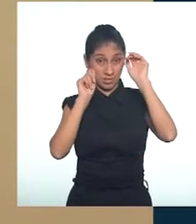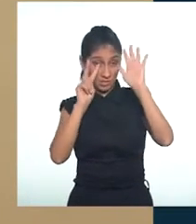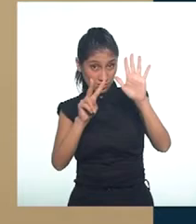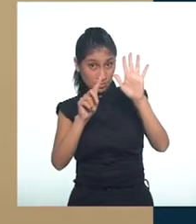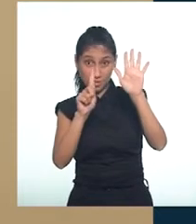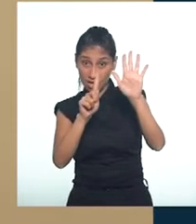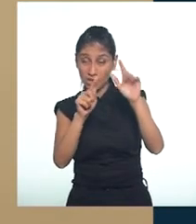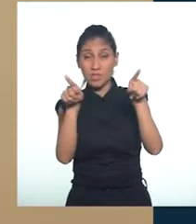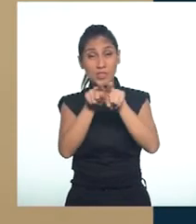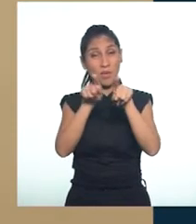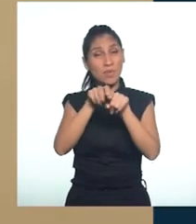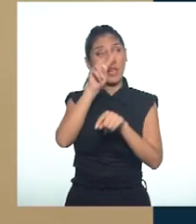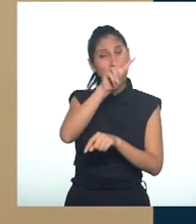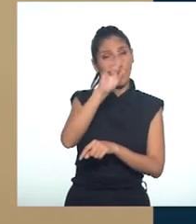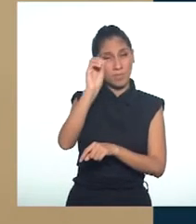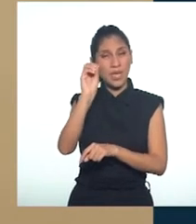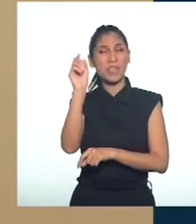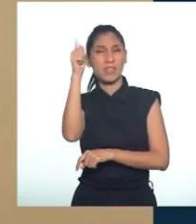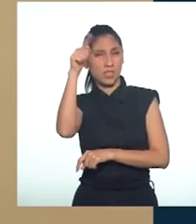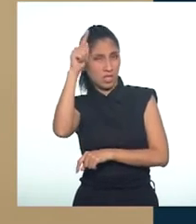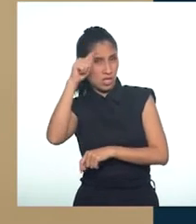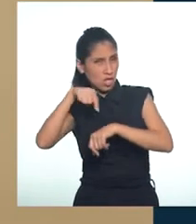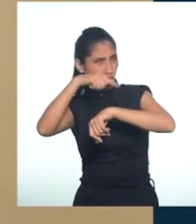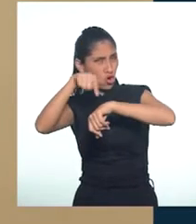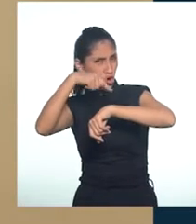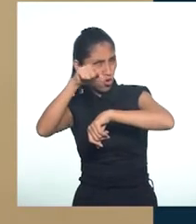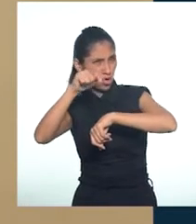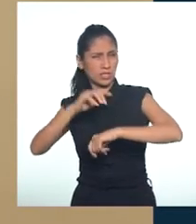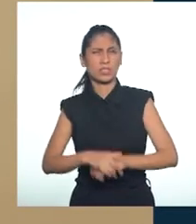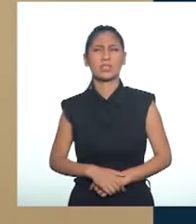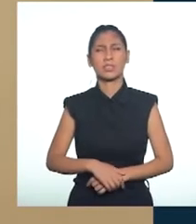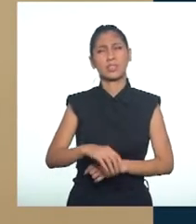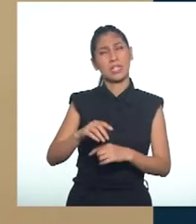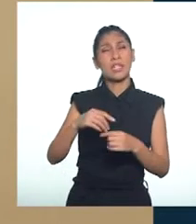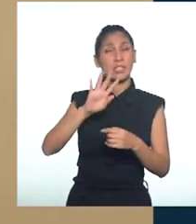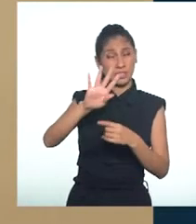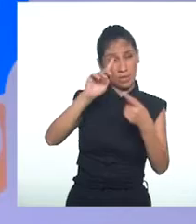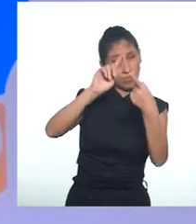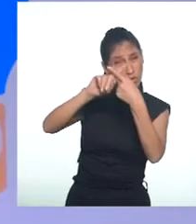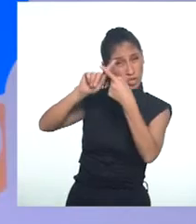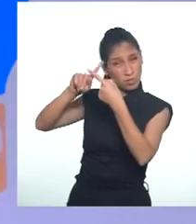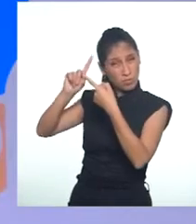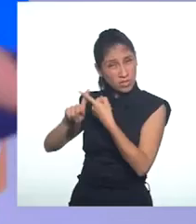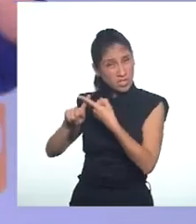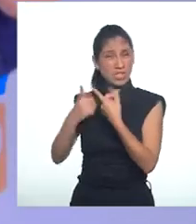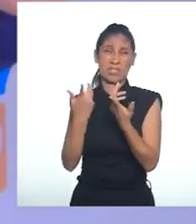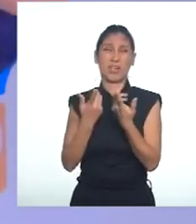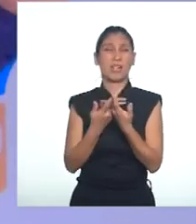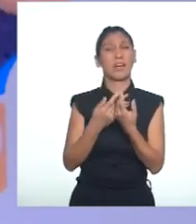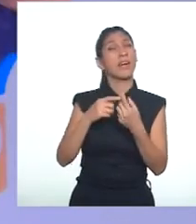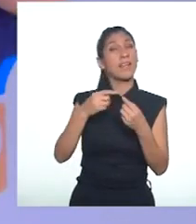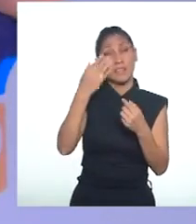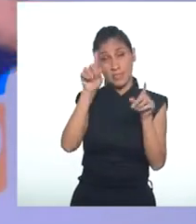estado latente, retrasando su multiplicación días o años. Es decir, es